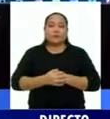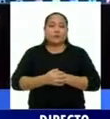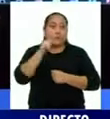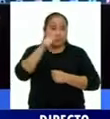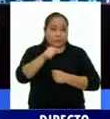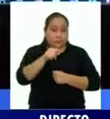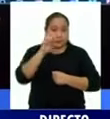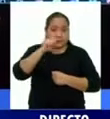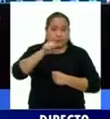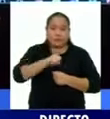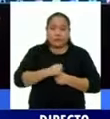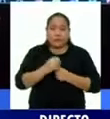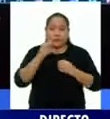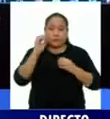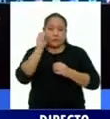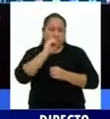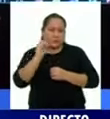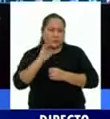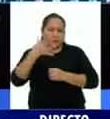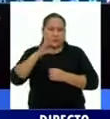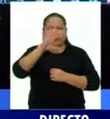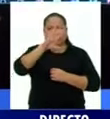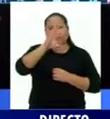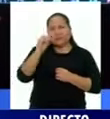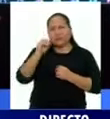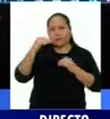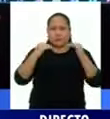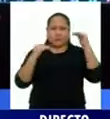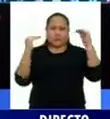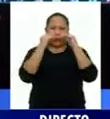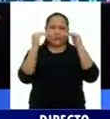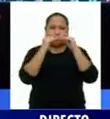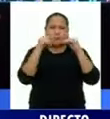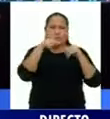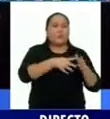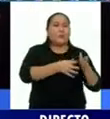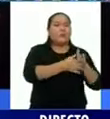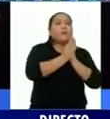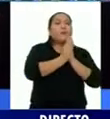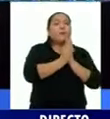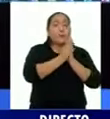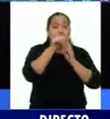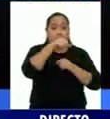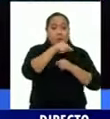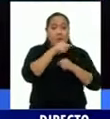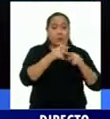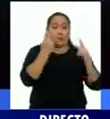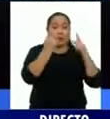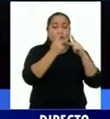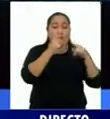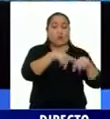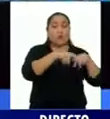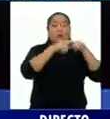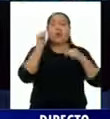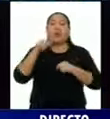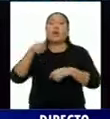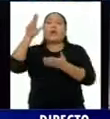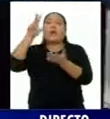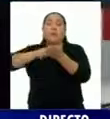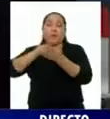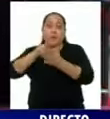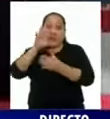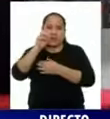hay es una proporción nacional de alrededor del 50-50 entre solicitudes presentadas y solicitudes aprobadas. Muchas